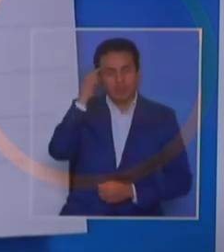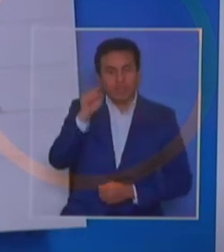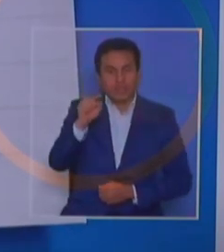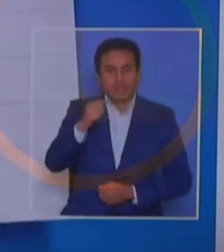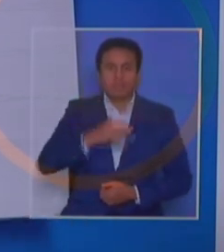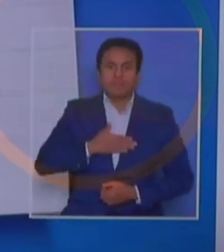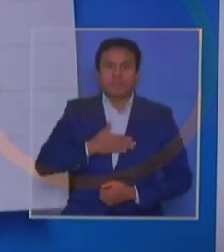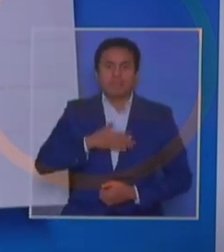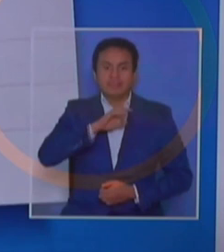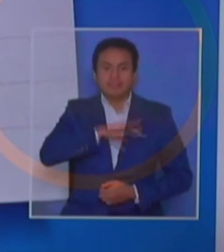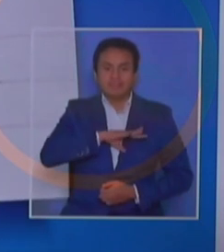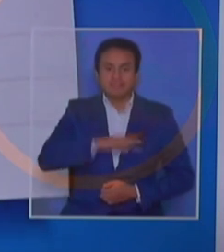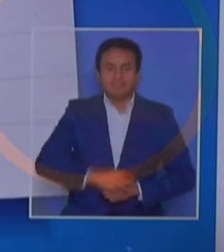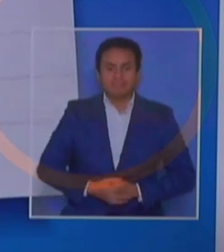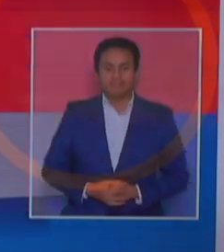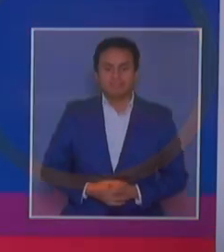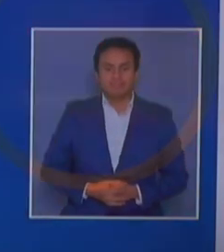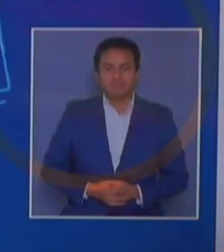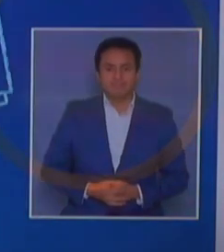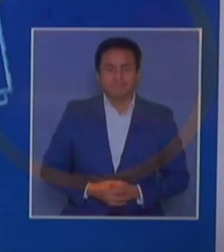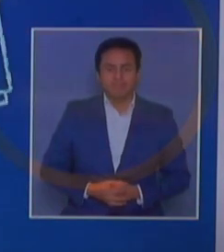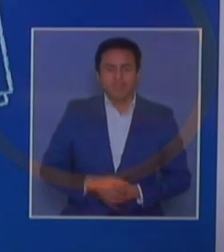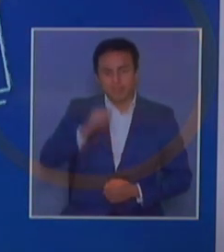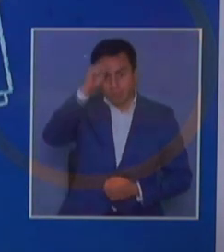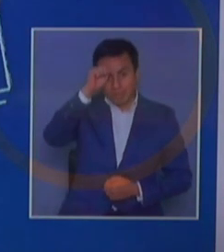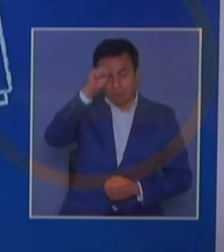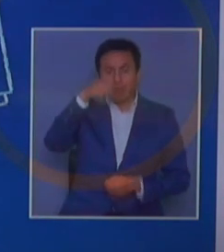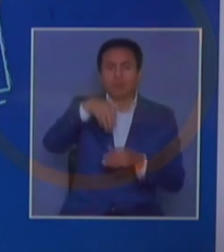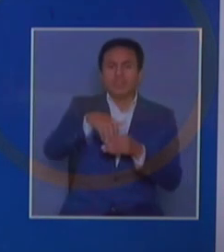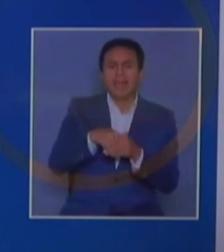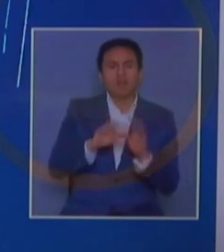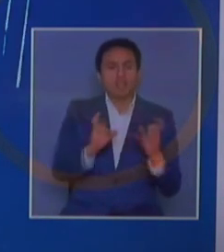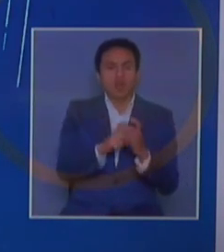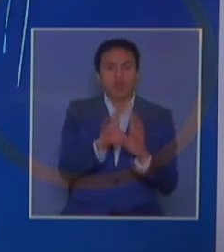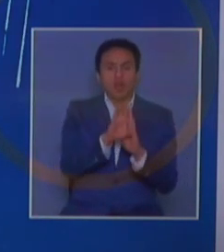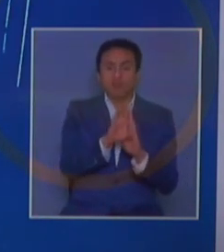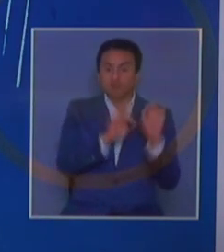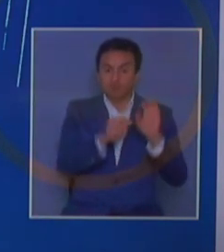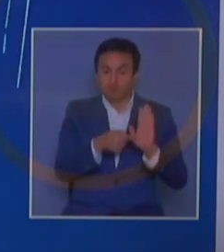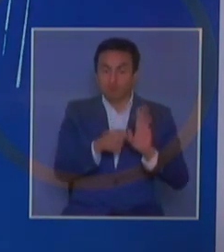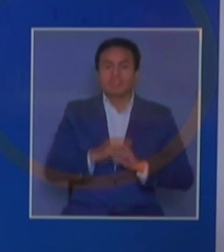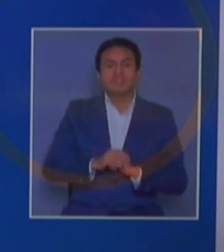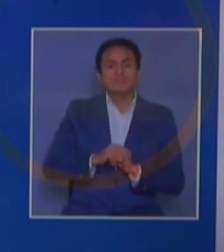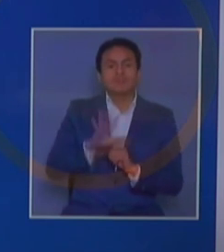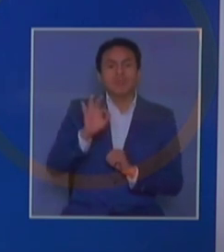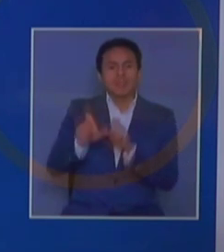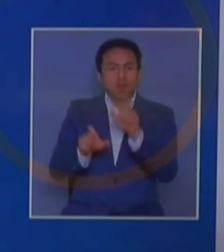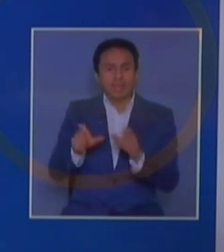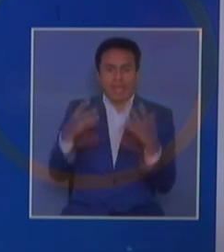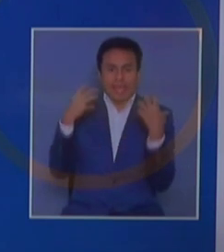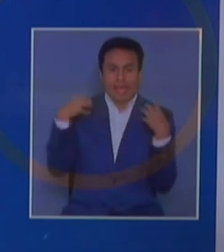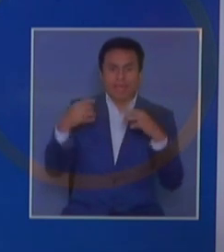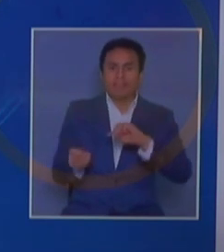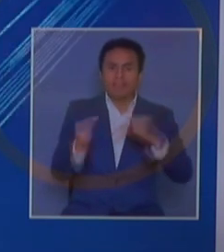acuerdan la vieja concertación la de Ricardo lagos la de bachelet Entonces ustedes recuerdan bueno esta Avenida menos no